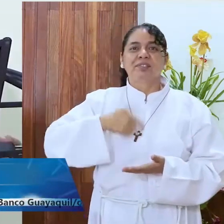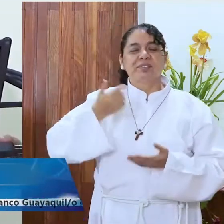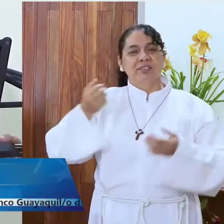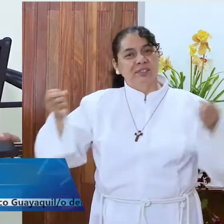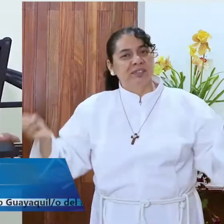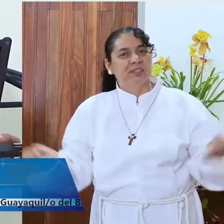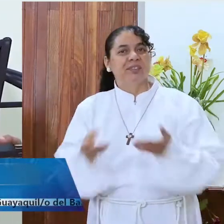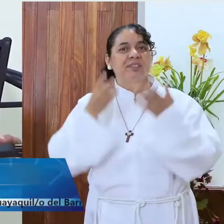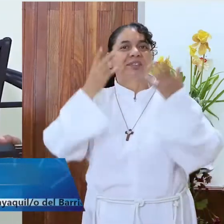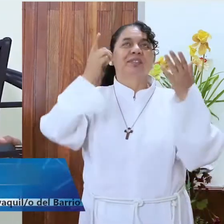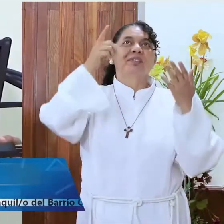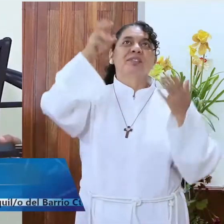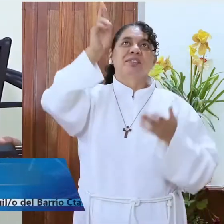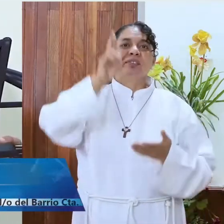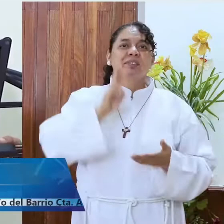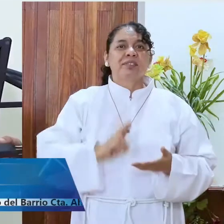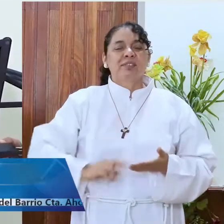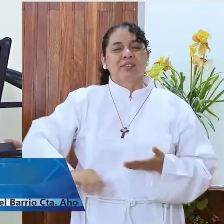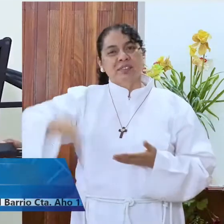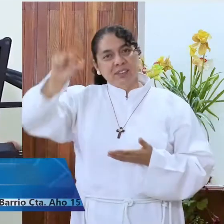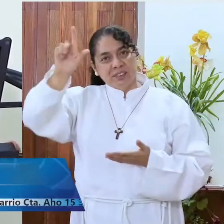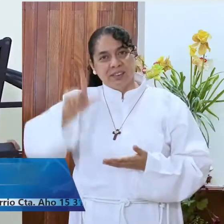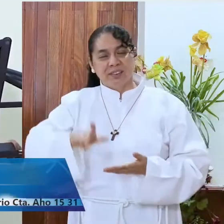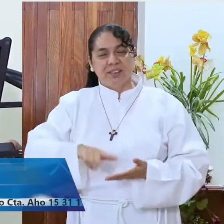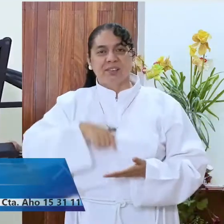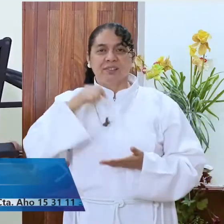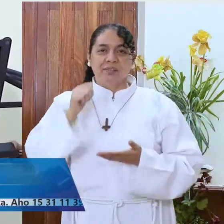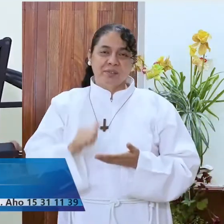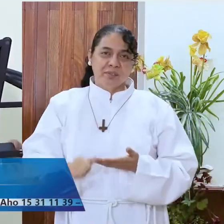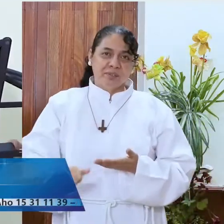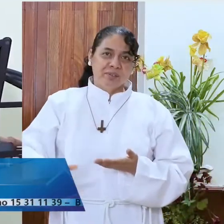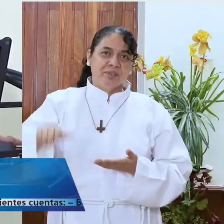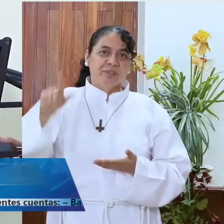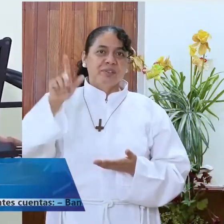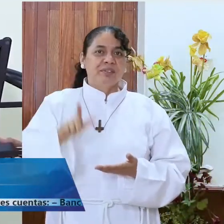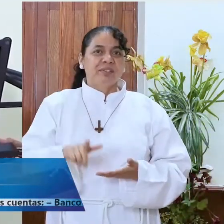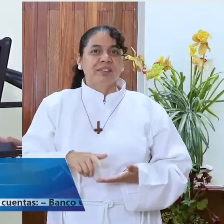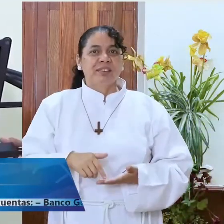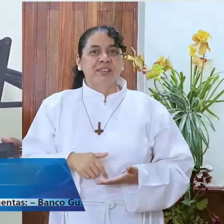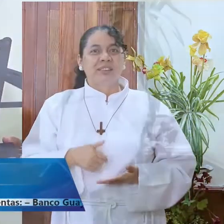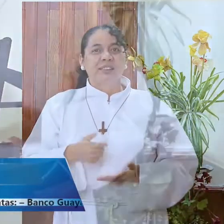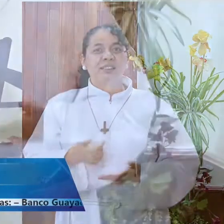yo gloria el señor aleluya